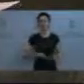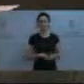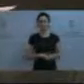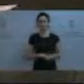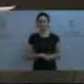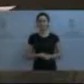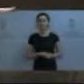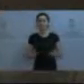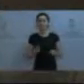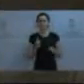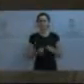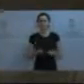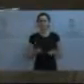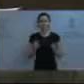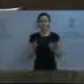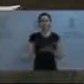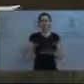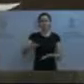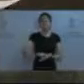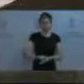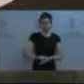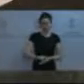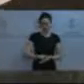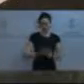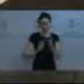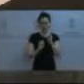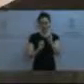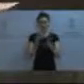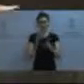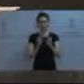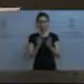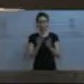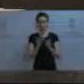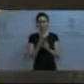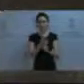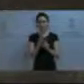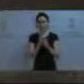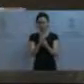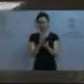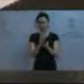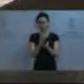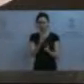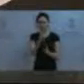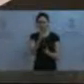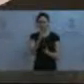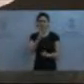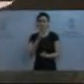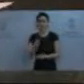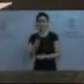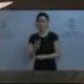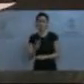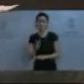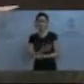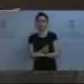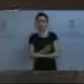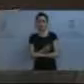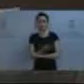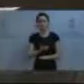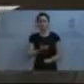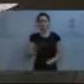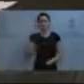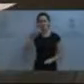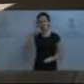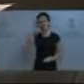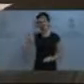Y la segunda fue una petición de una ambulancia de transporte de 24 horas por parte del alcalde de